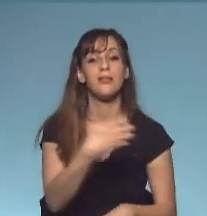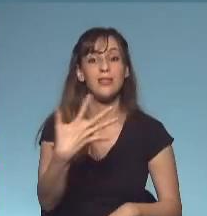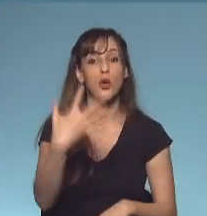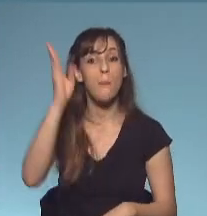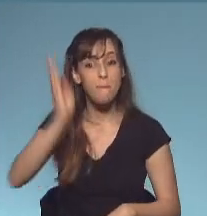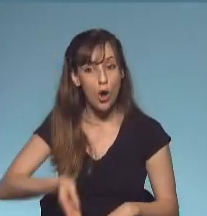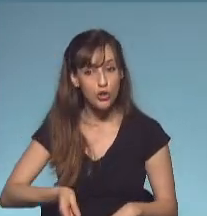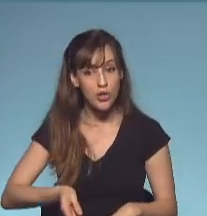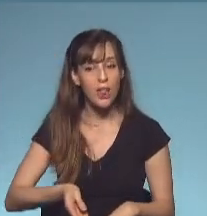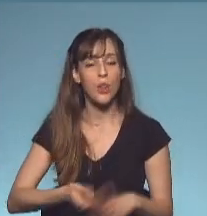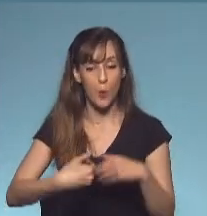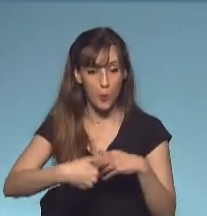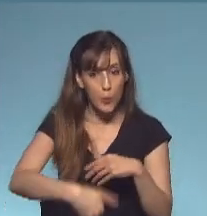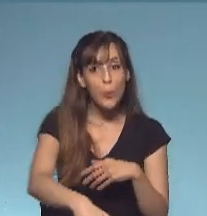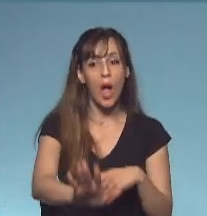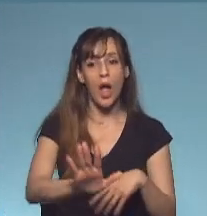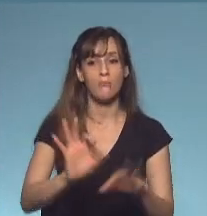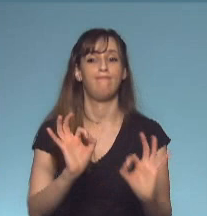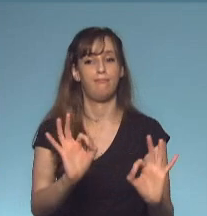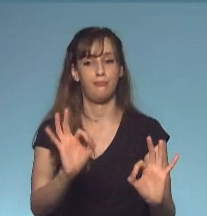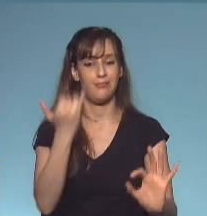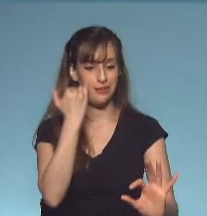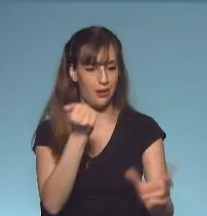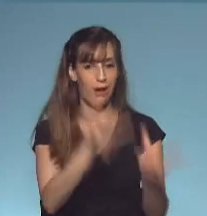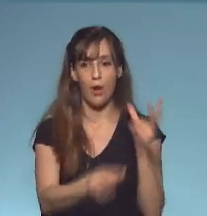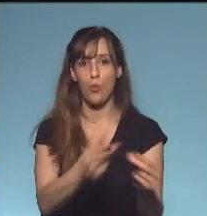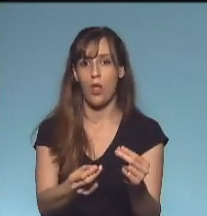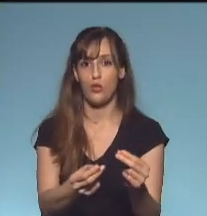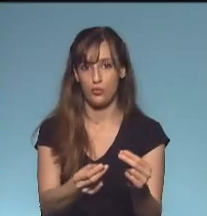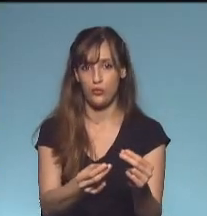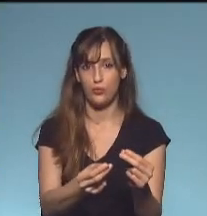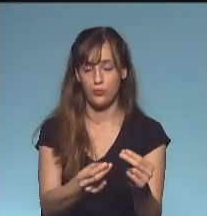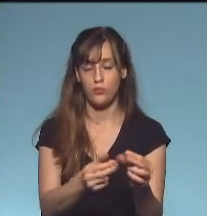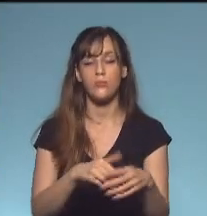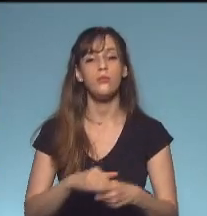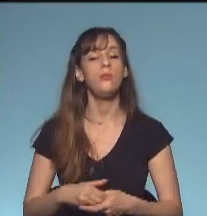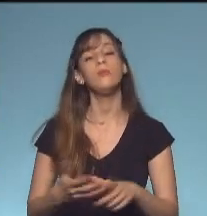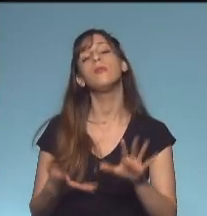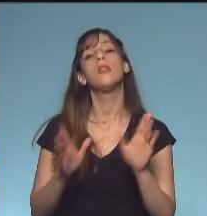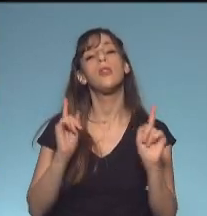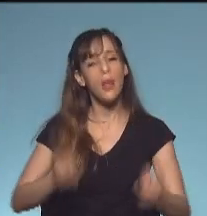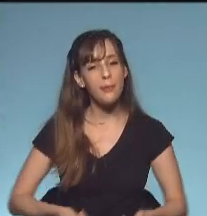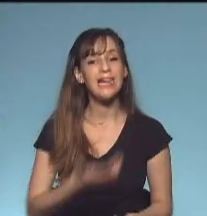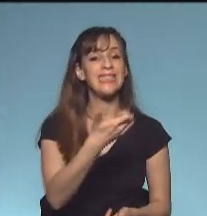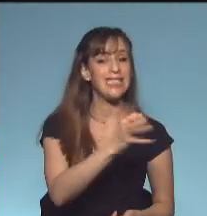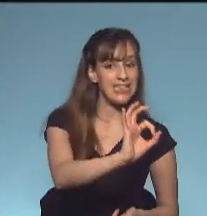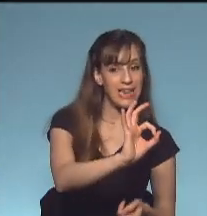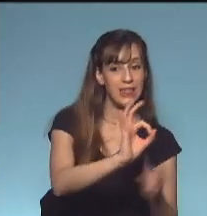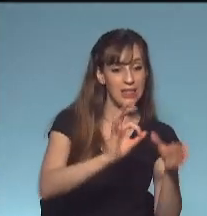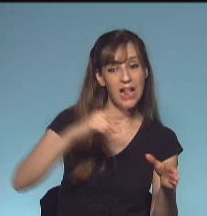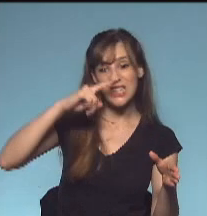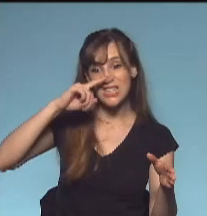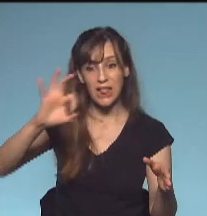65% estamos llegando ya cubiertos. Y de los que tienen entre 60 y 70